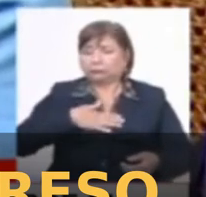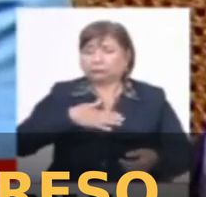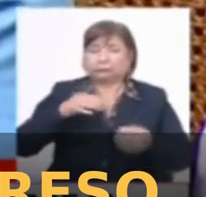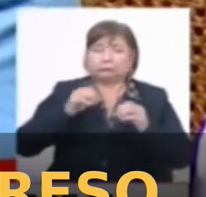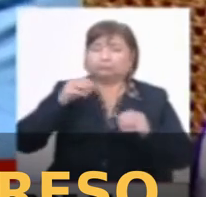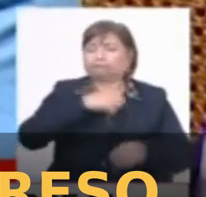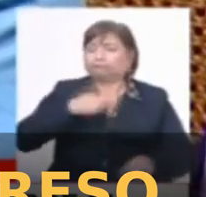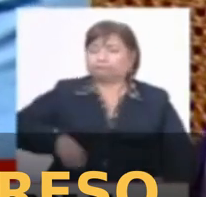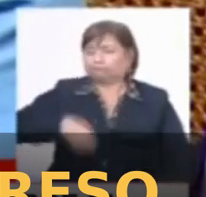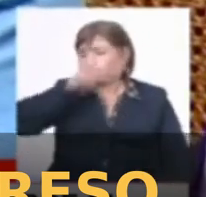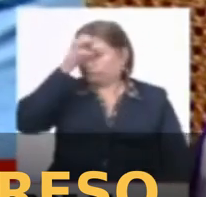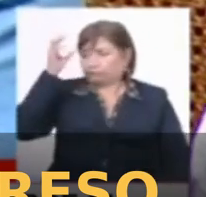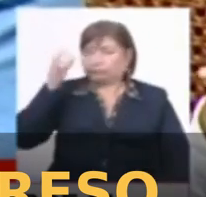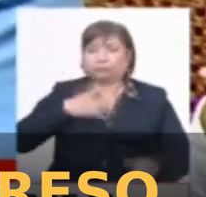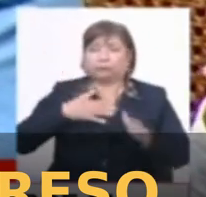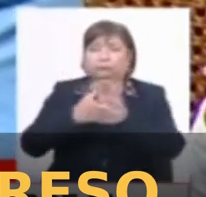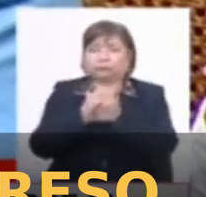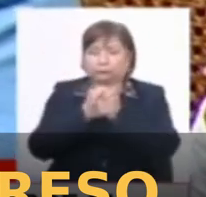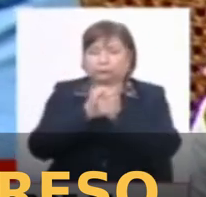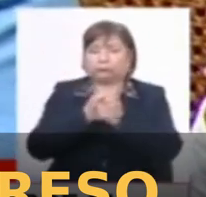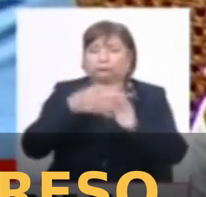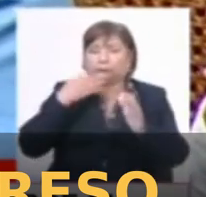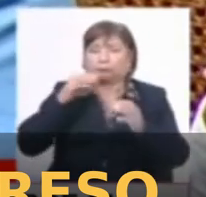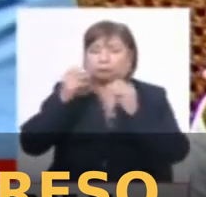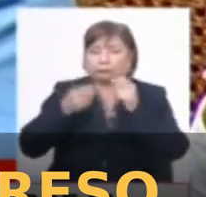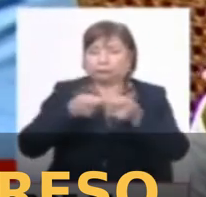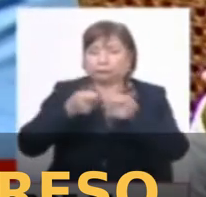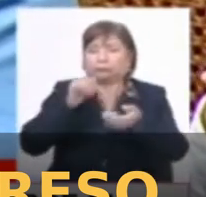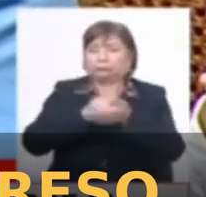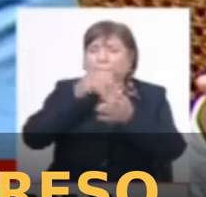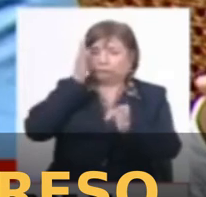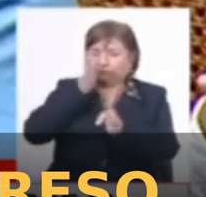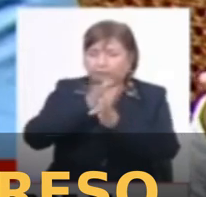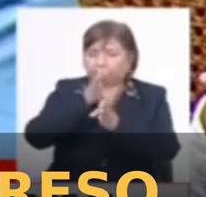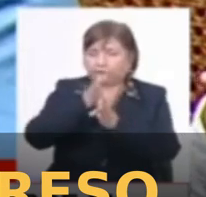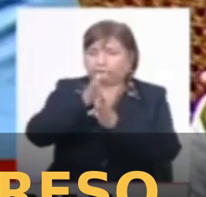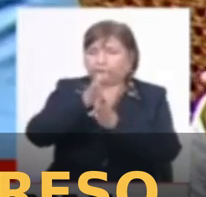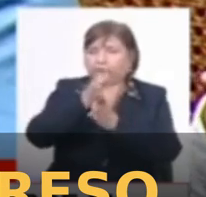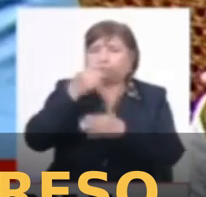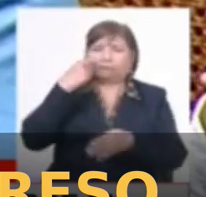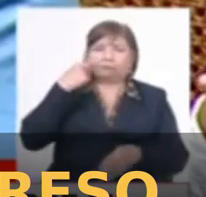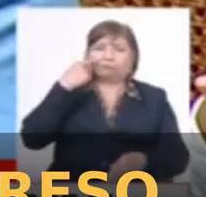señor presidente era amigo íntimo y dirigía las órdenes directamente al señor